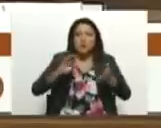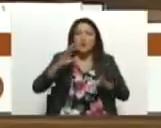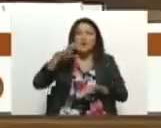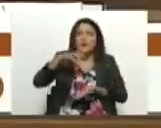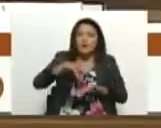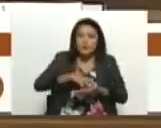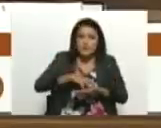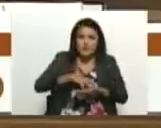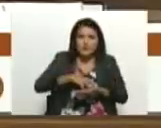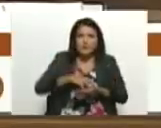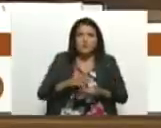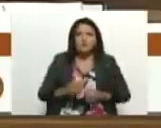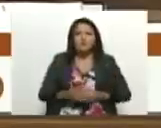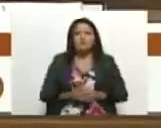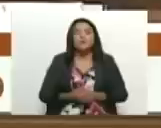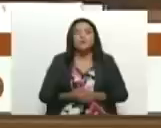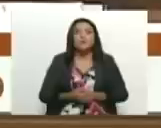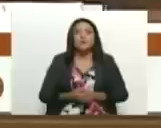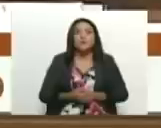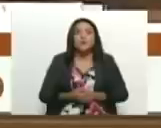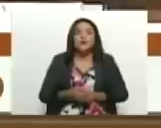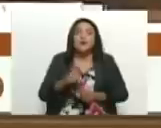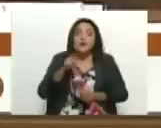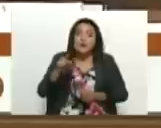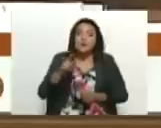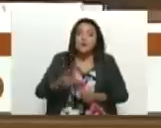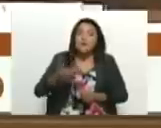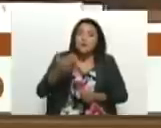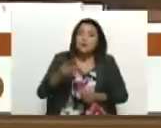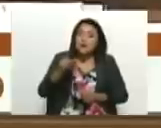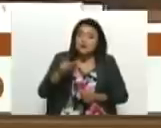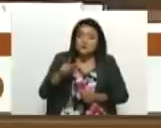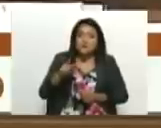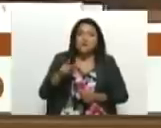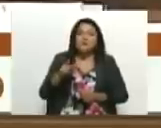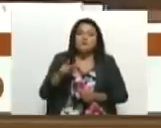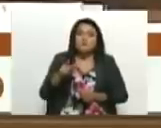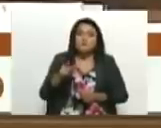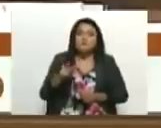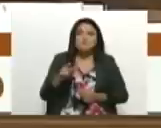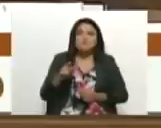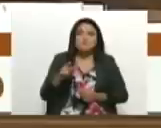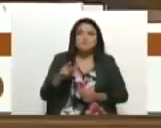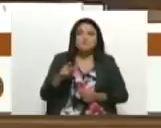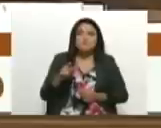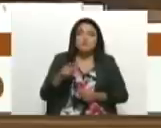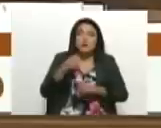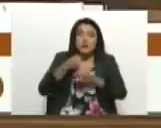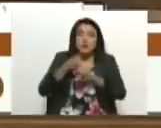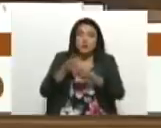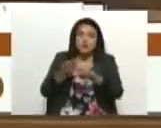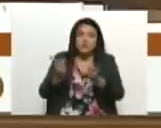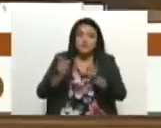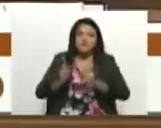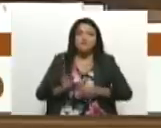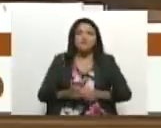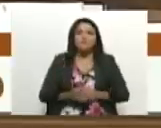pues es una herramienta fundamental en esa lucha contra la